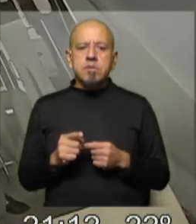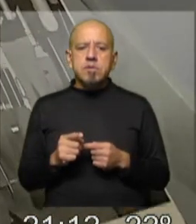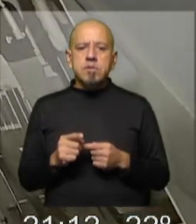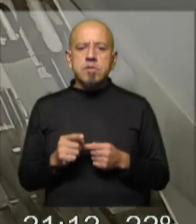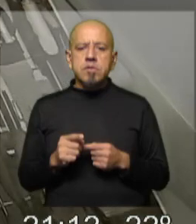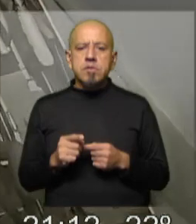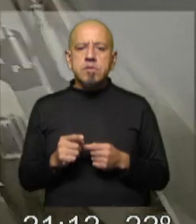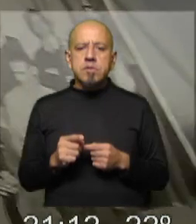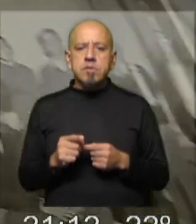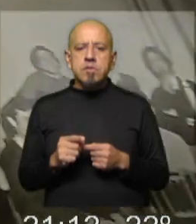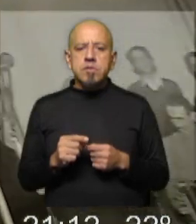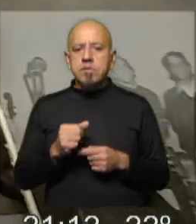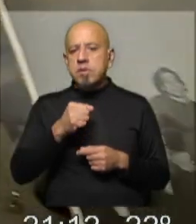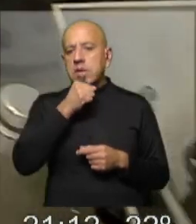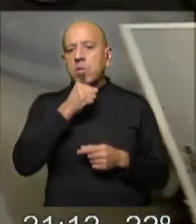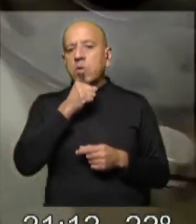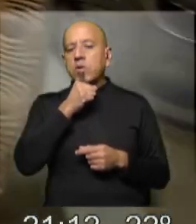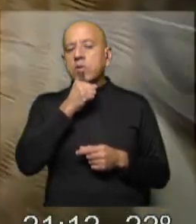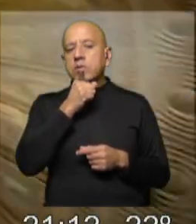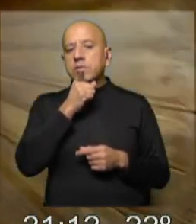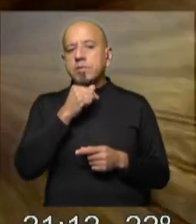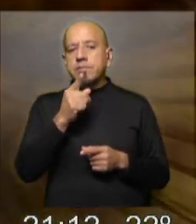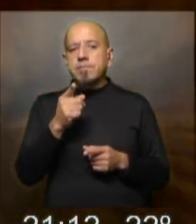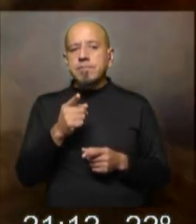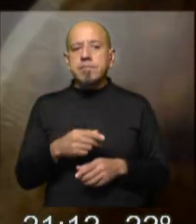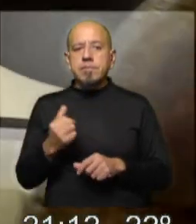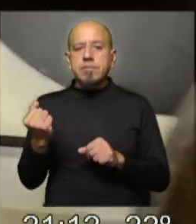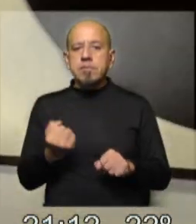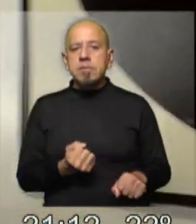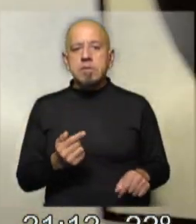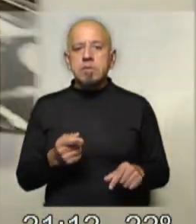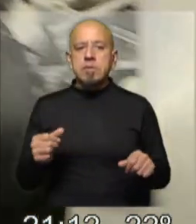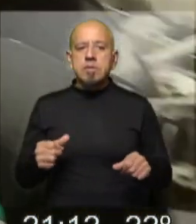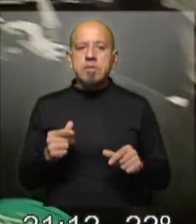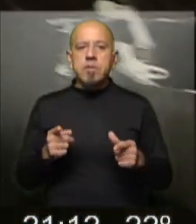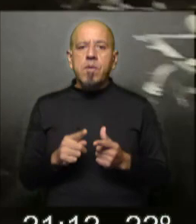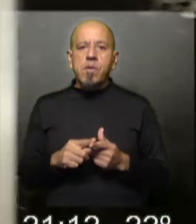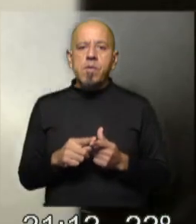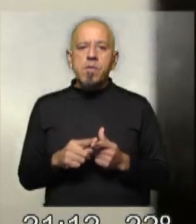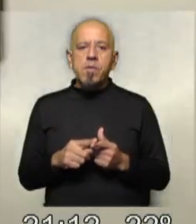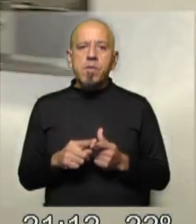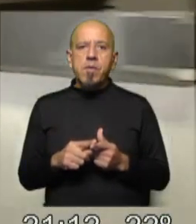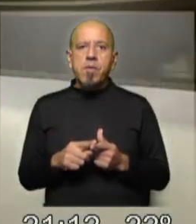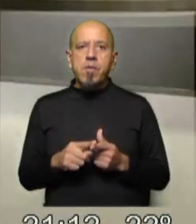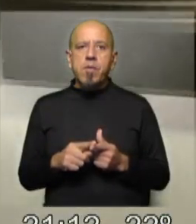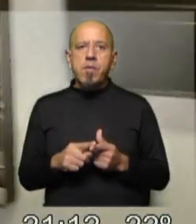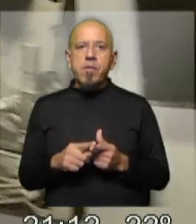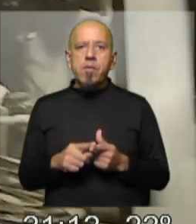abuelo Enrique, que está allá la foto, que es el fundador y el creador de todo esto.